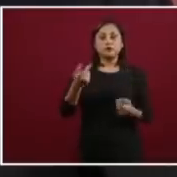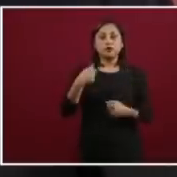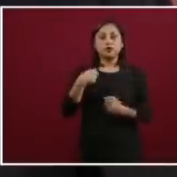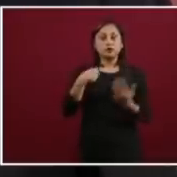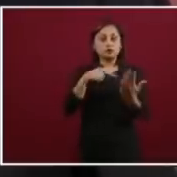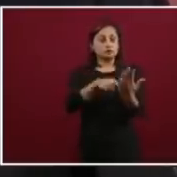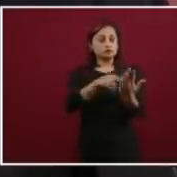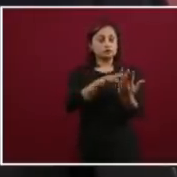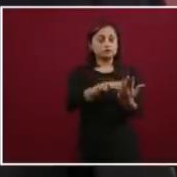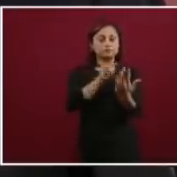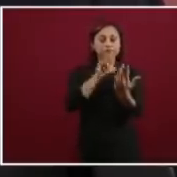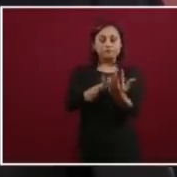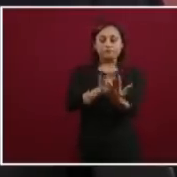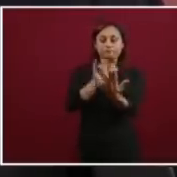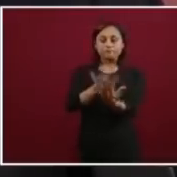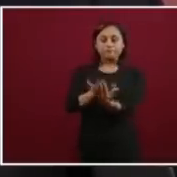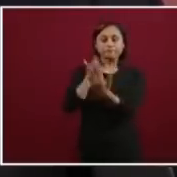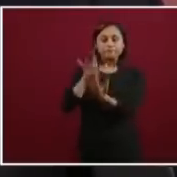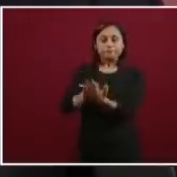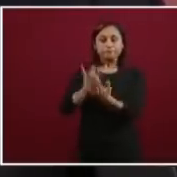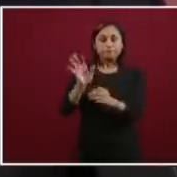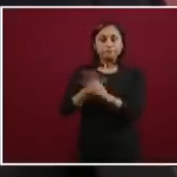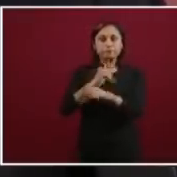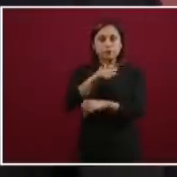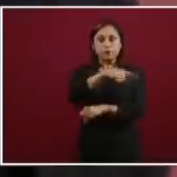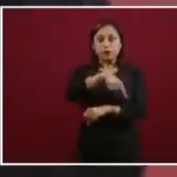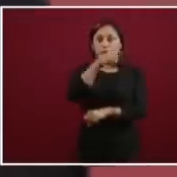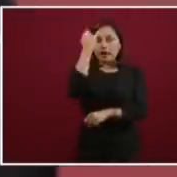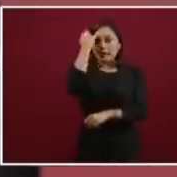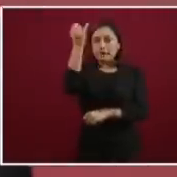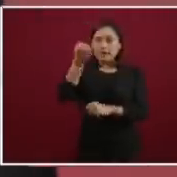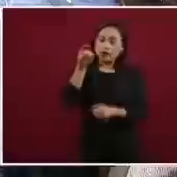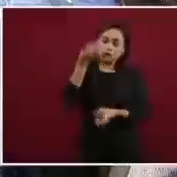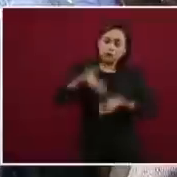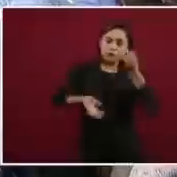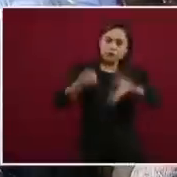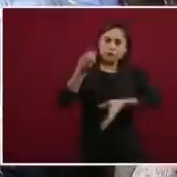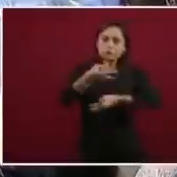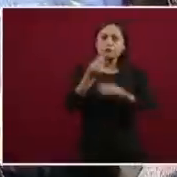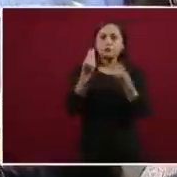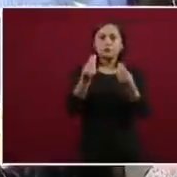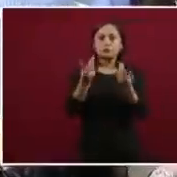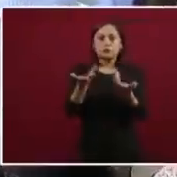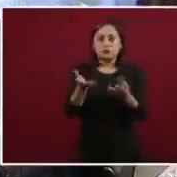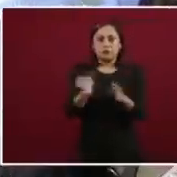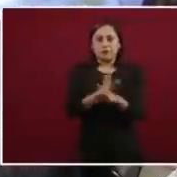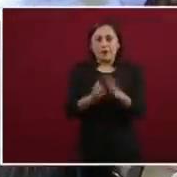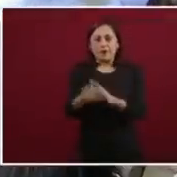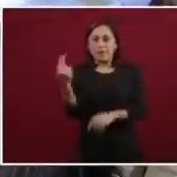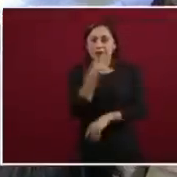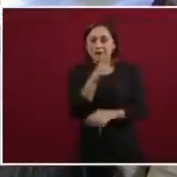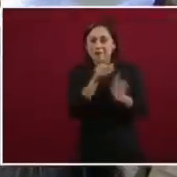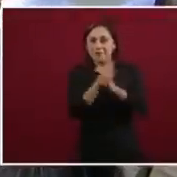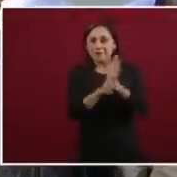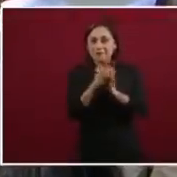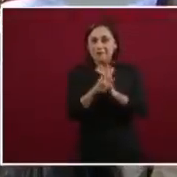porque hay muchas ideas bueno esto lo acabamos de pasar ahora